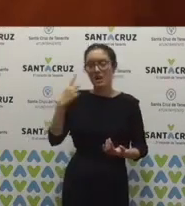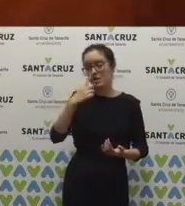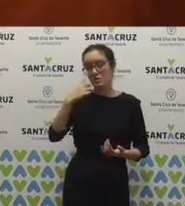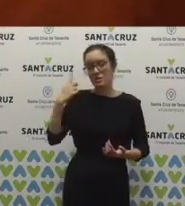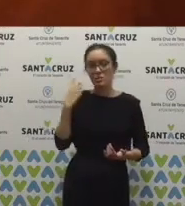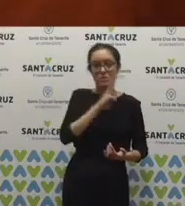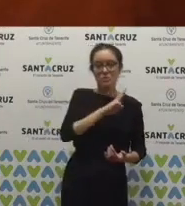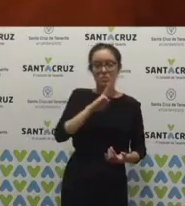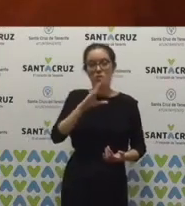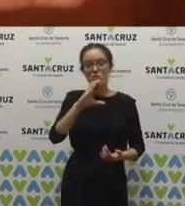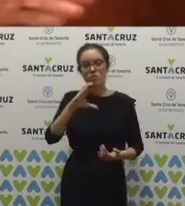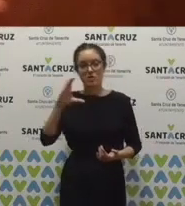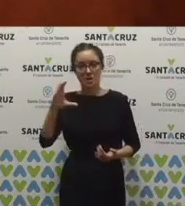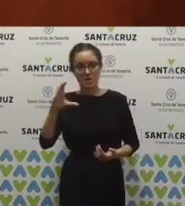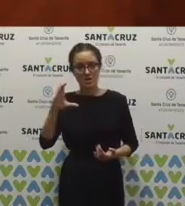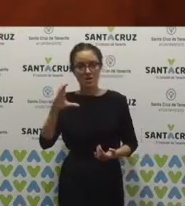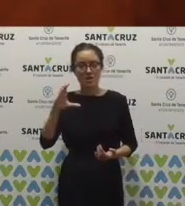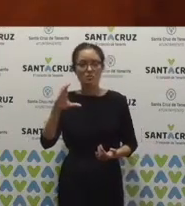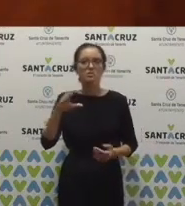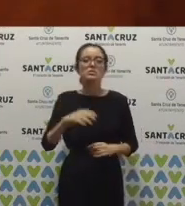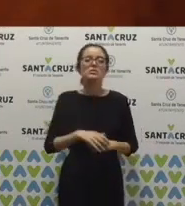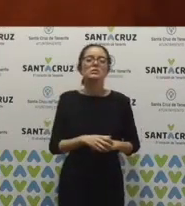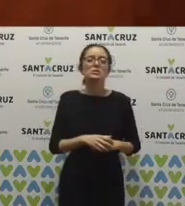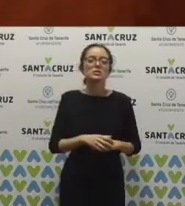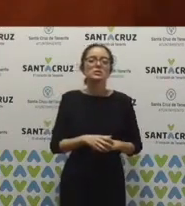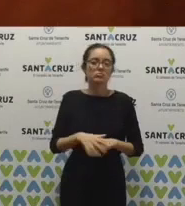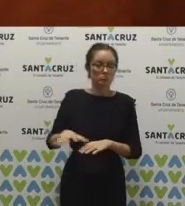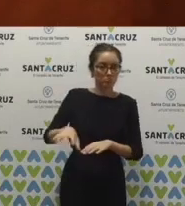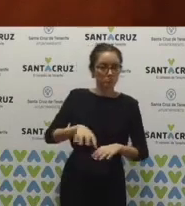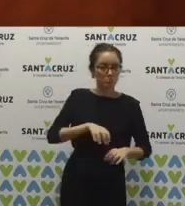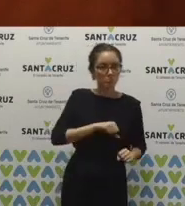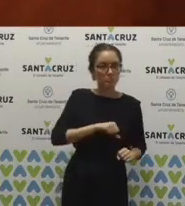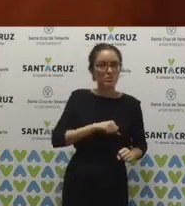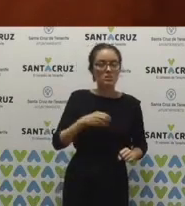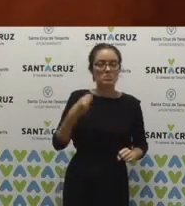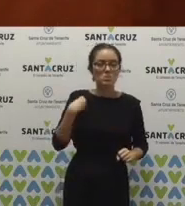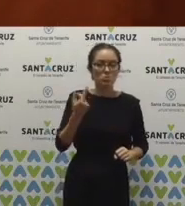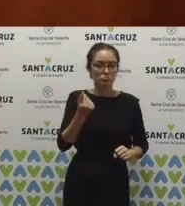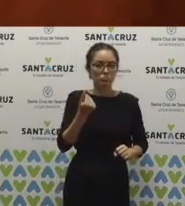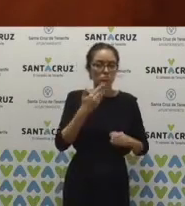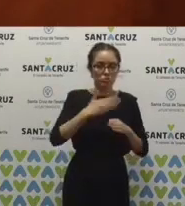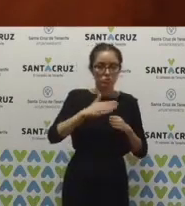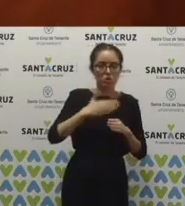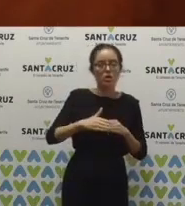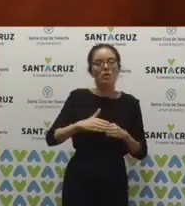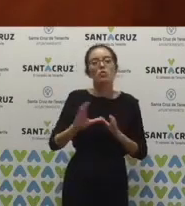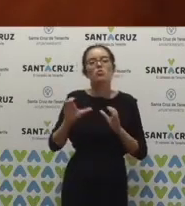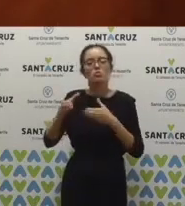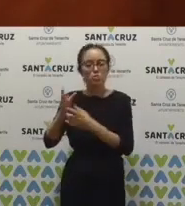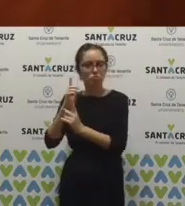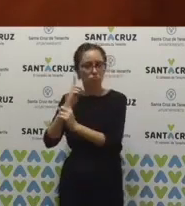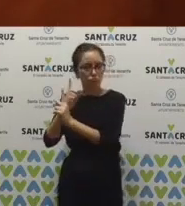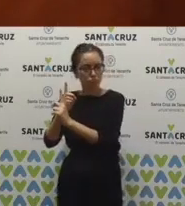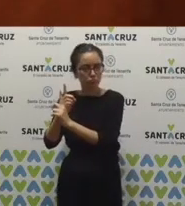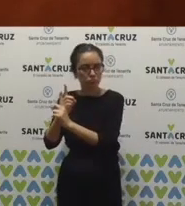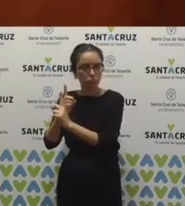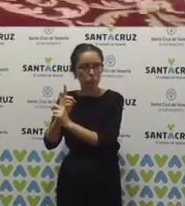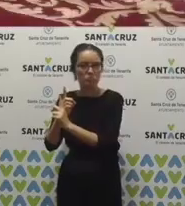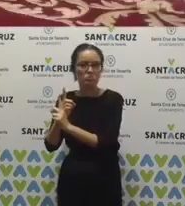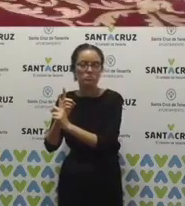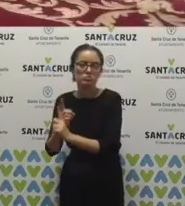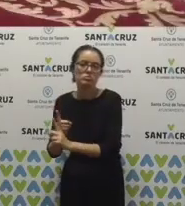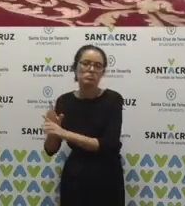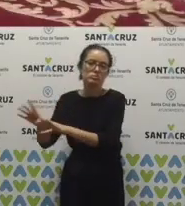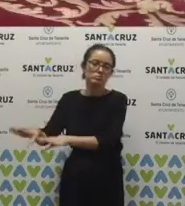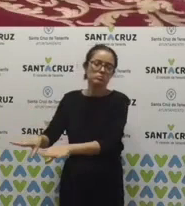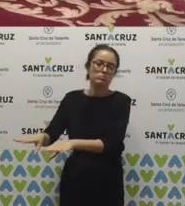popular con coalición canaria para nosotros por una premisa esa contención presupuestaria él aceptó el grupo asociado a